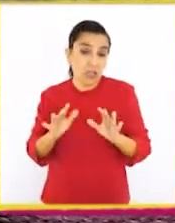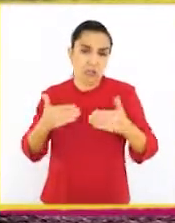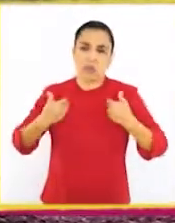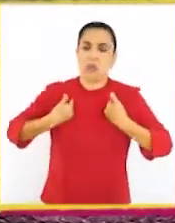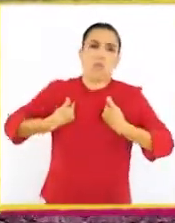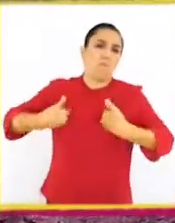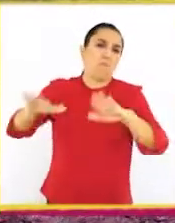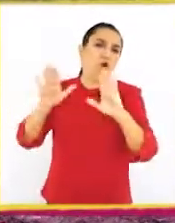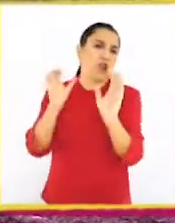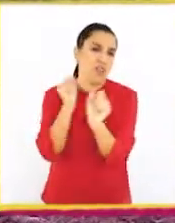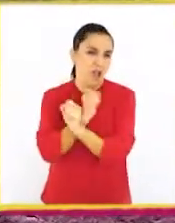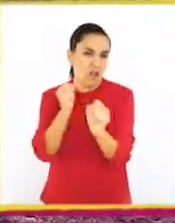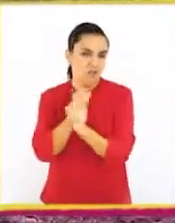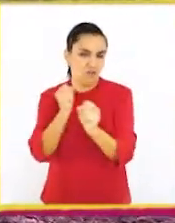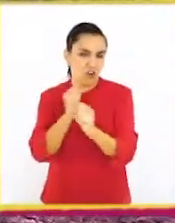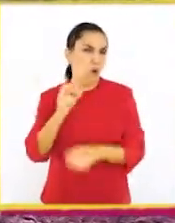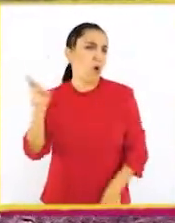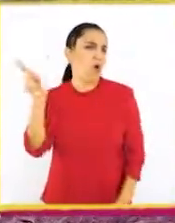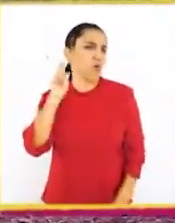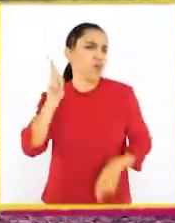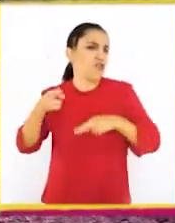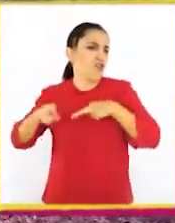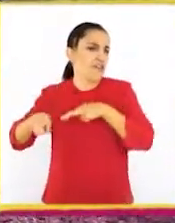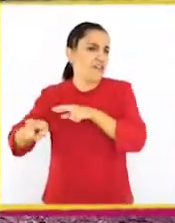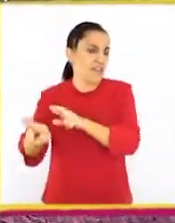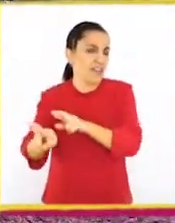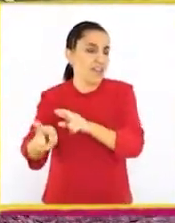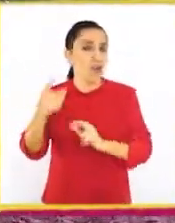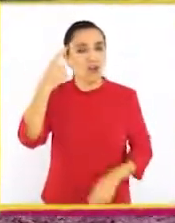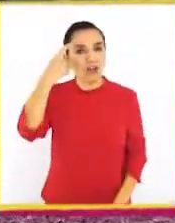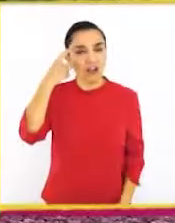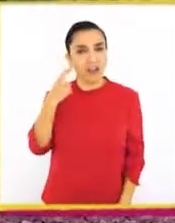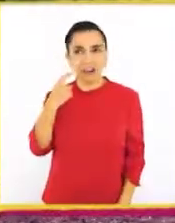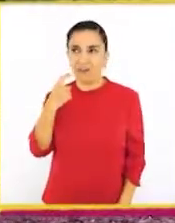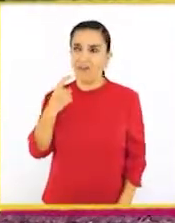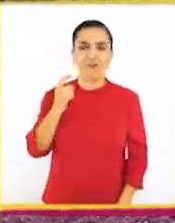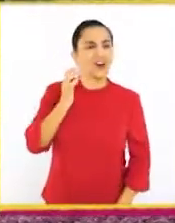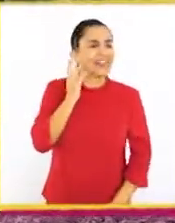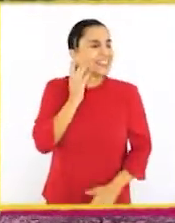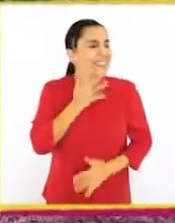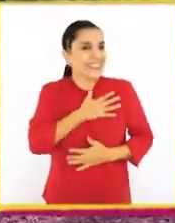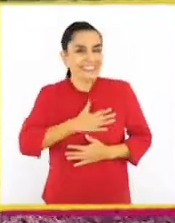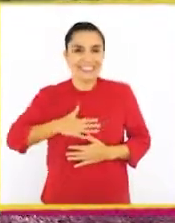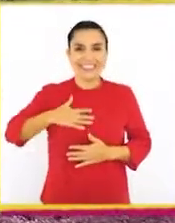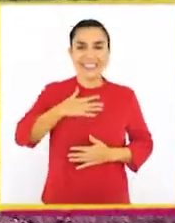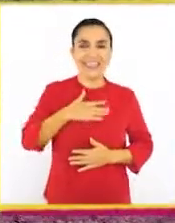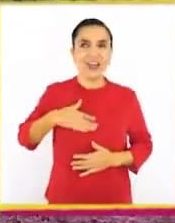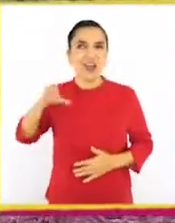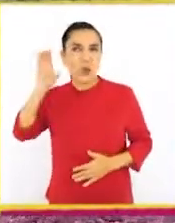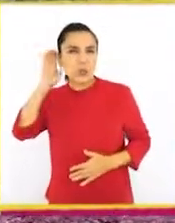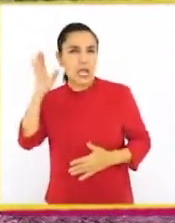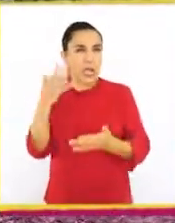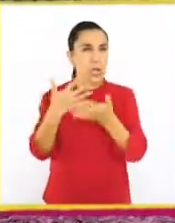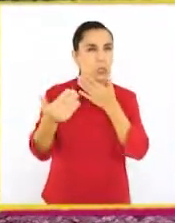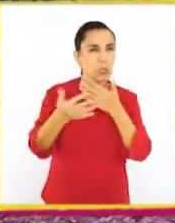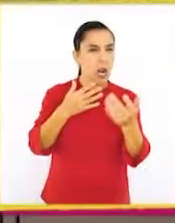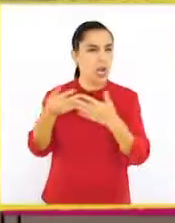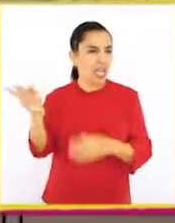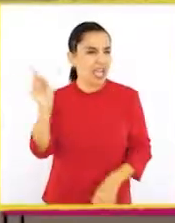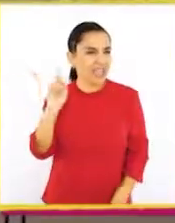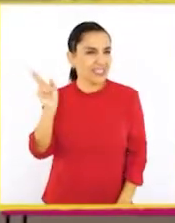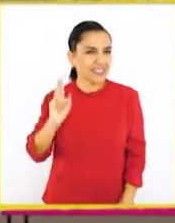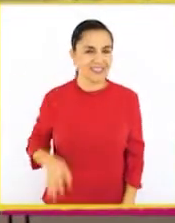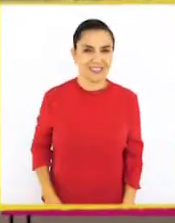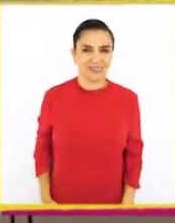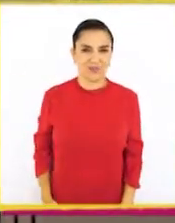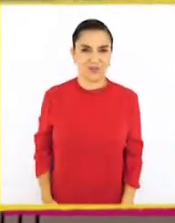que ya no me importa tanto el frío y el ruido del río. Creo que hasta puede ser rico escuchar los sonidos de la naturaleza.